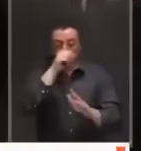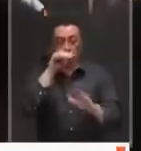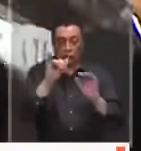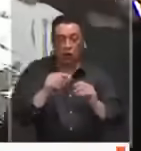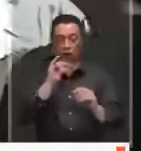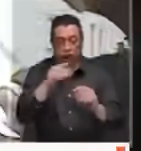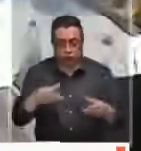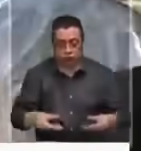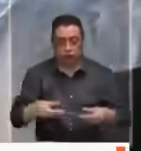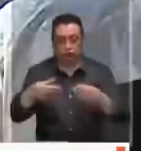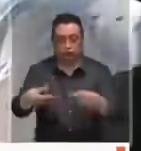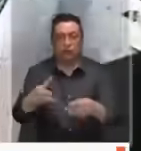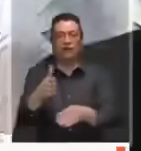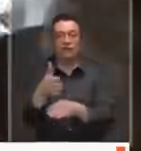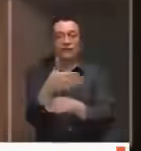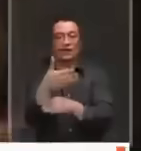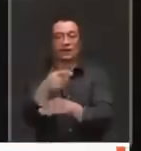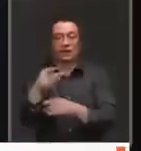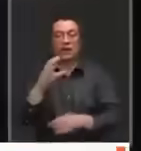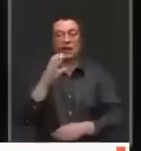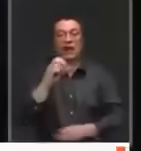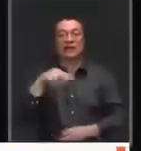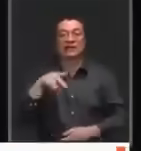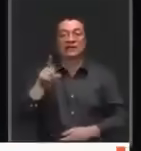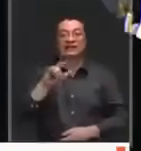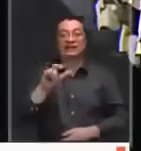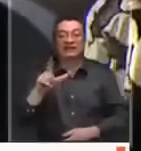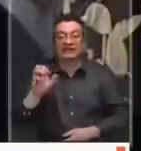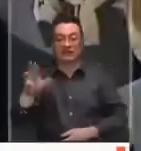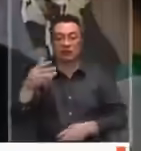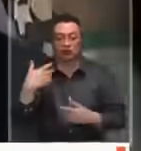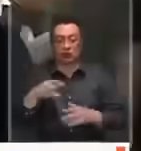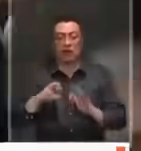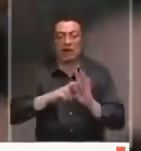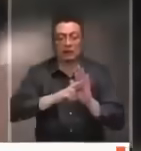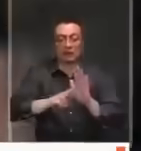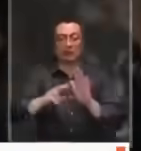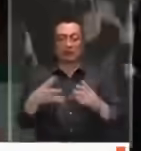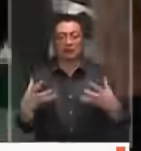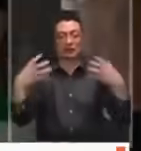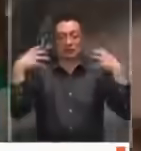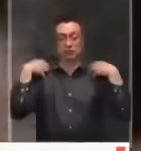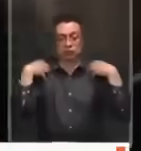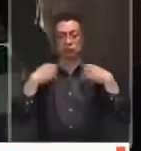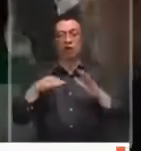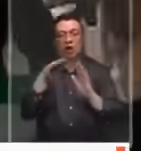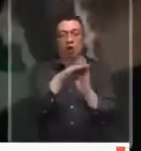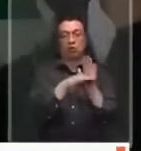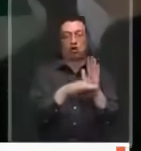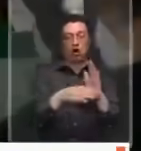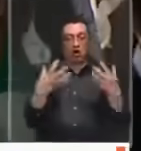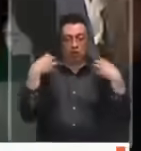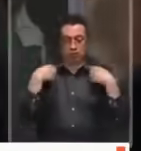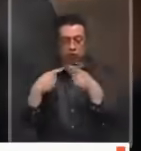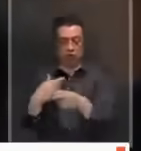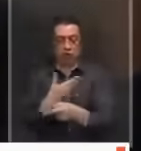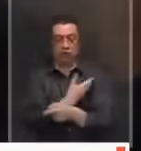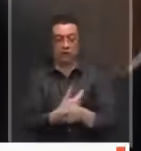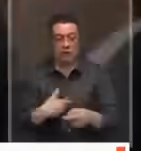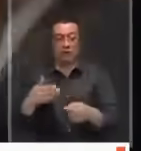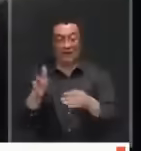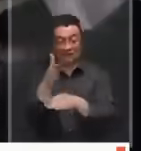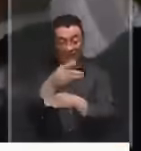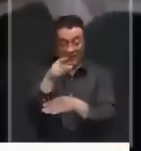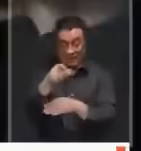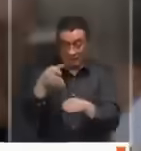vivir ahora, pero estaba el canciller como representante y encargado del protocolo por parte del gobierno. ¿Es esa bandera la que retiran? Esa la